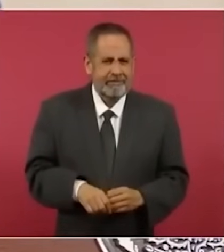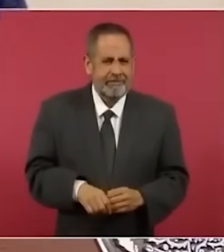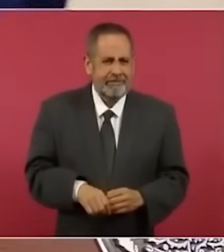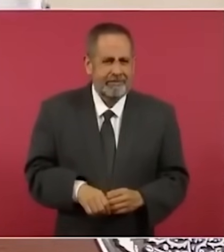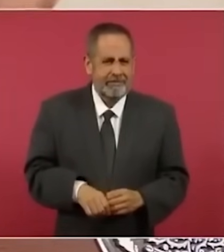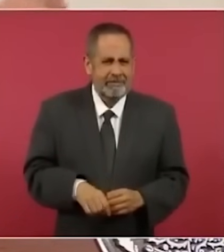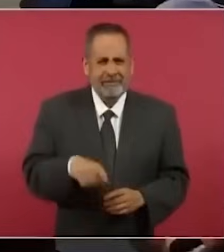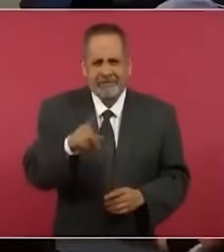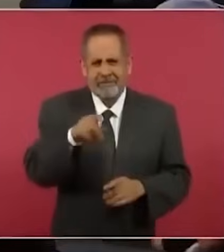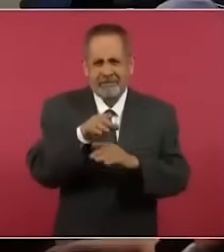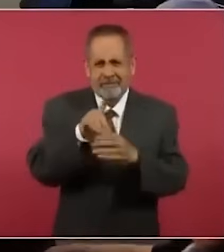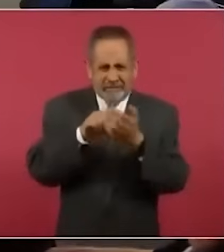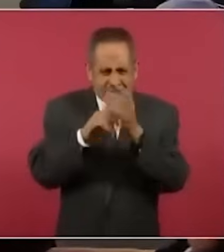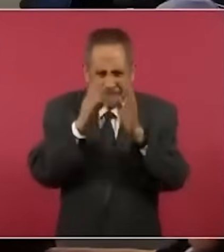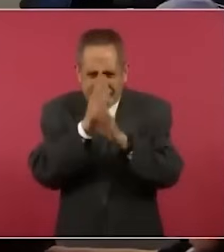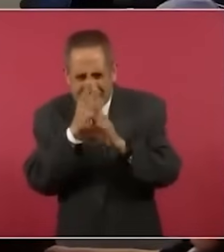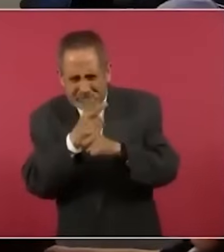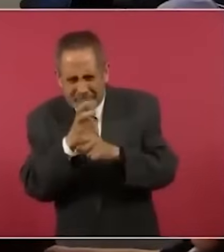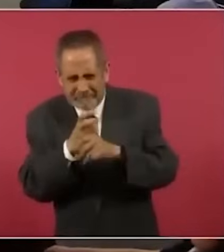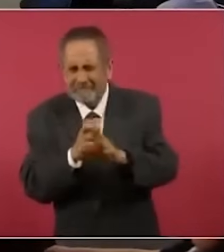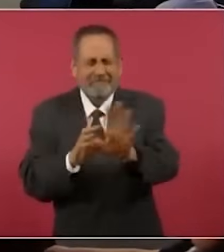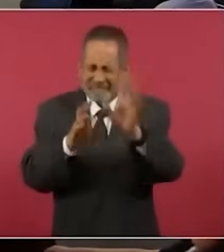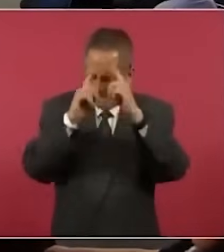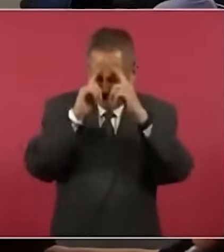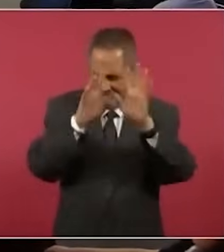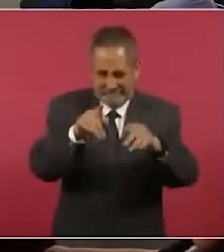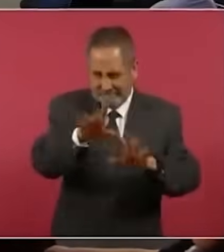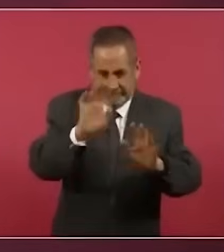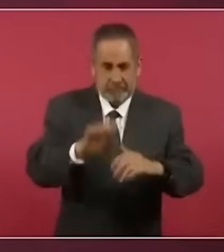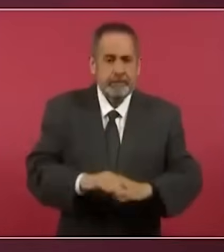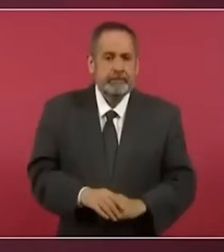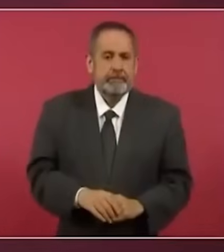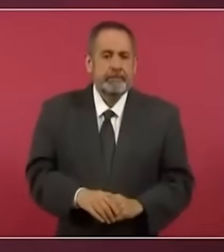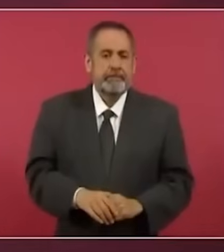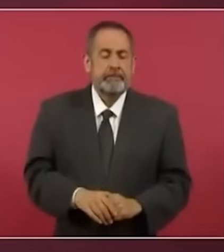es espionaje, ¿sí? Imagínense, el espionaje.